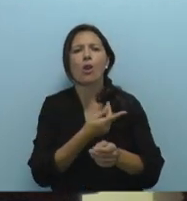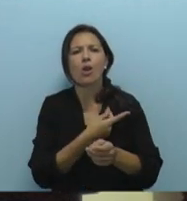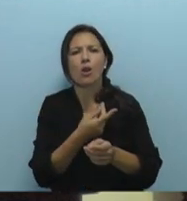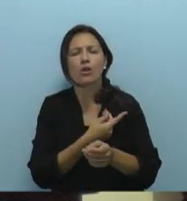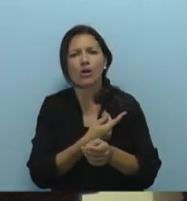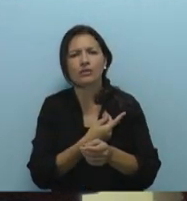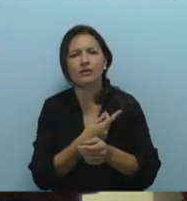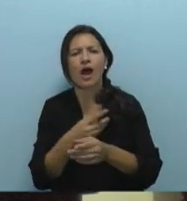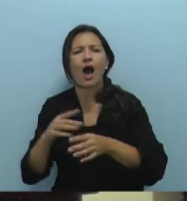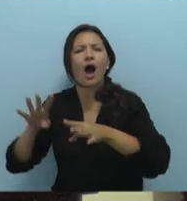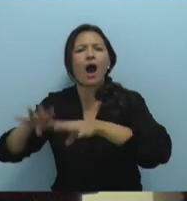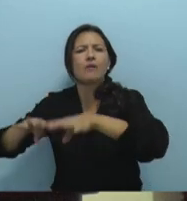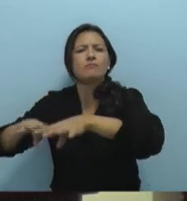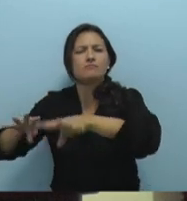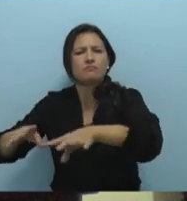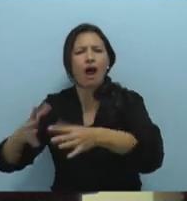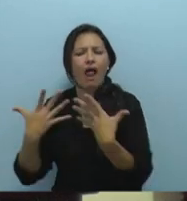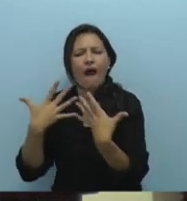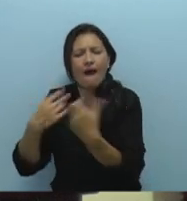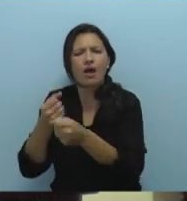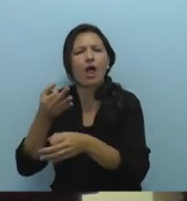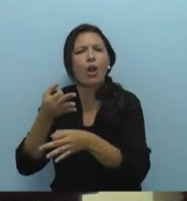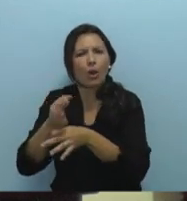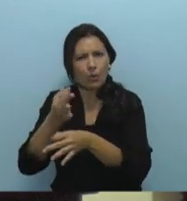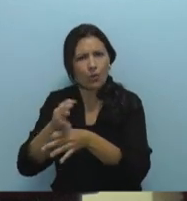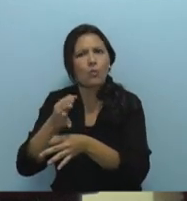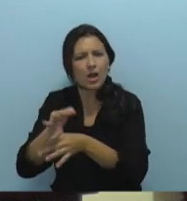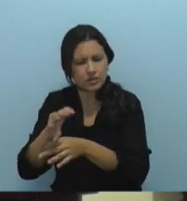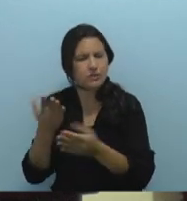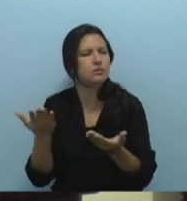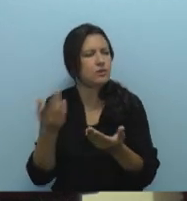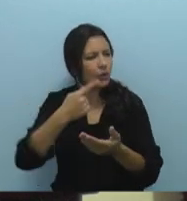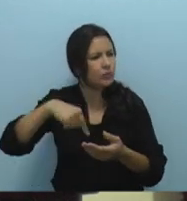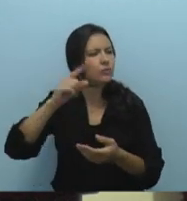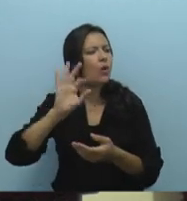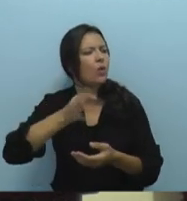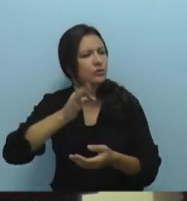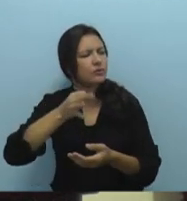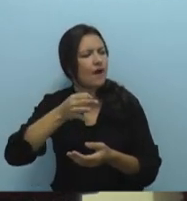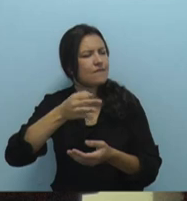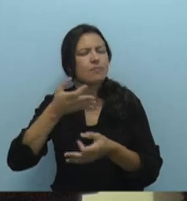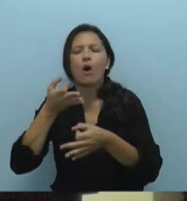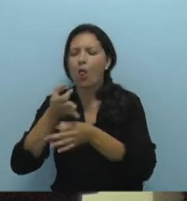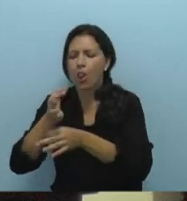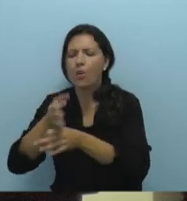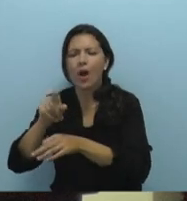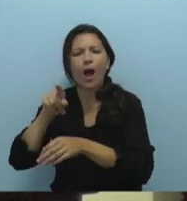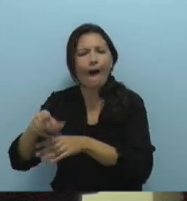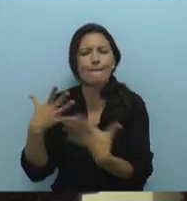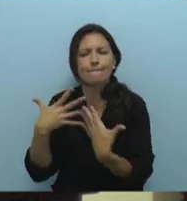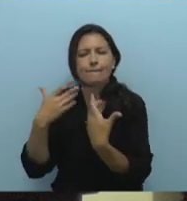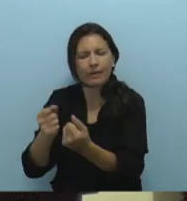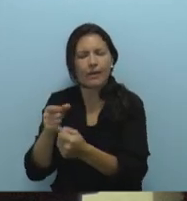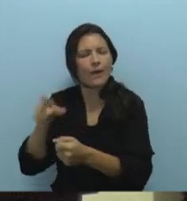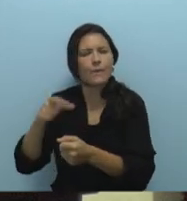precisamente marchas por la educación. Creo que todos tenemos plena conciencia de que por ahí está una de las